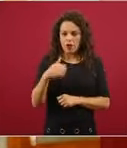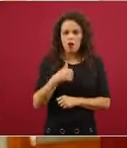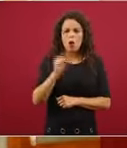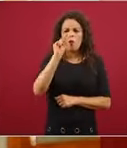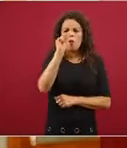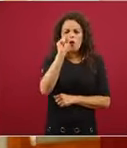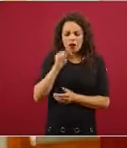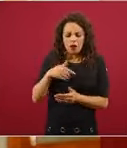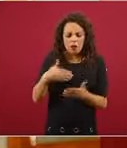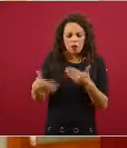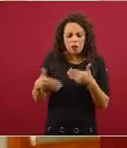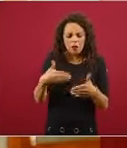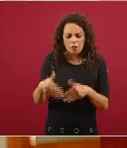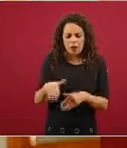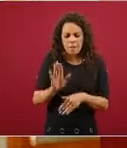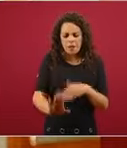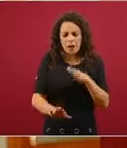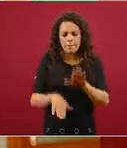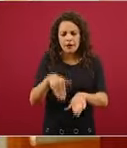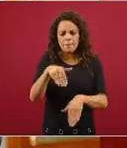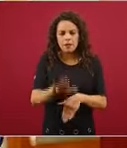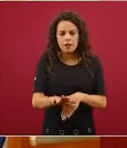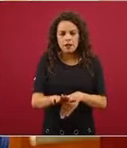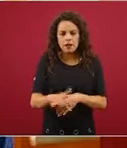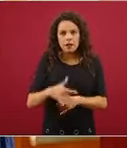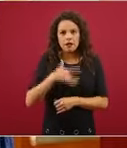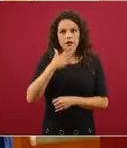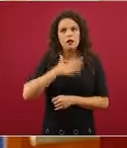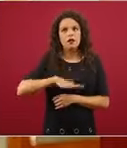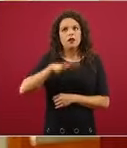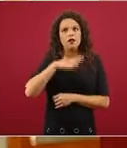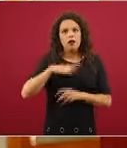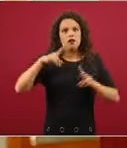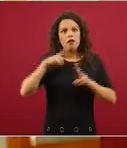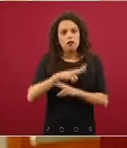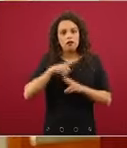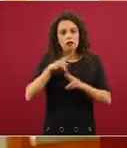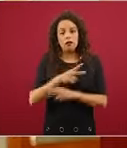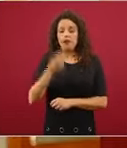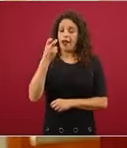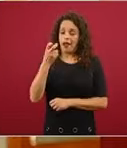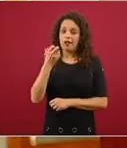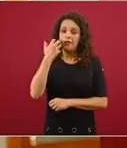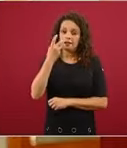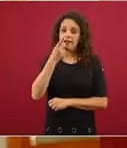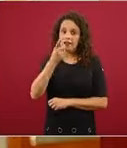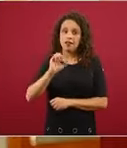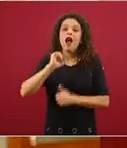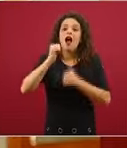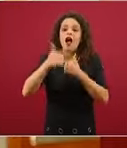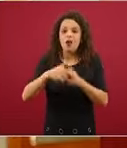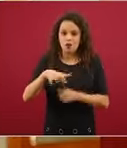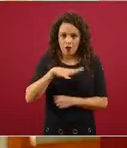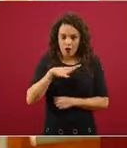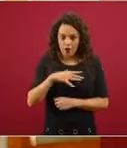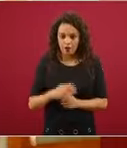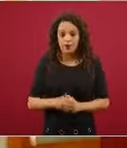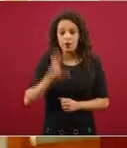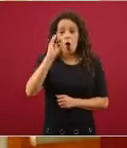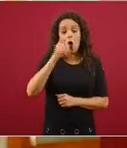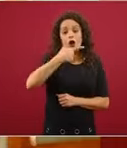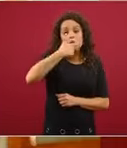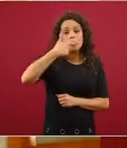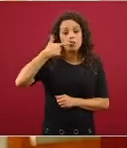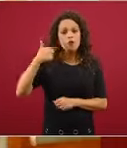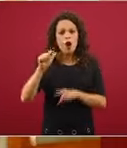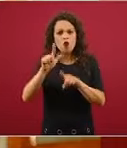cansamos, entonces ya es un signo importante de dificultad respiratoria. Si tenemos los labios morados